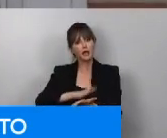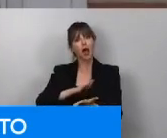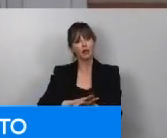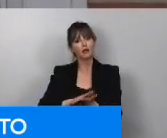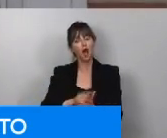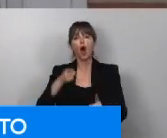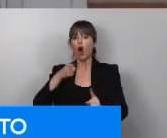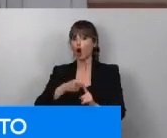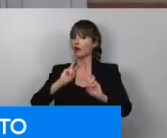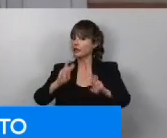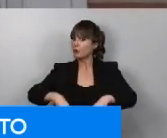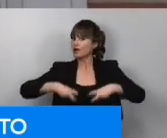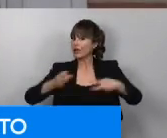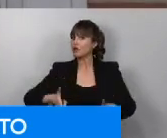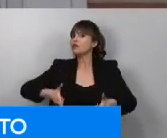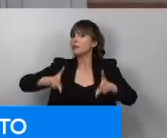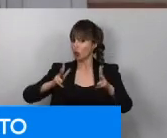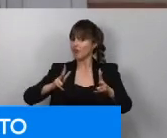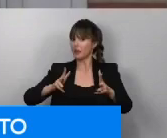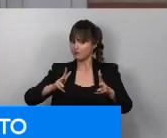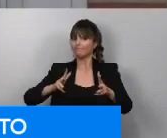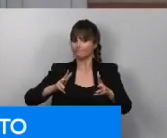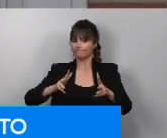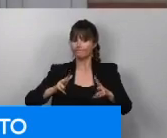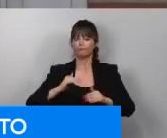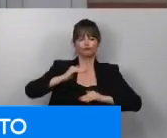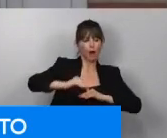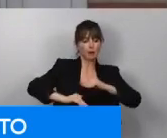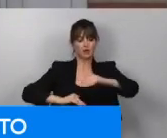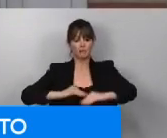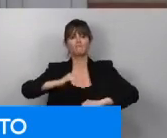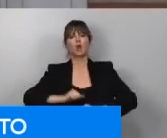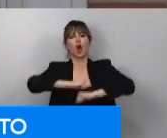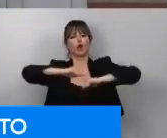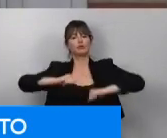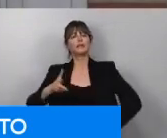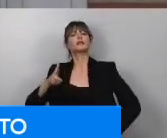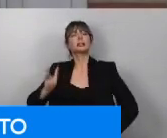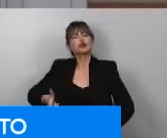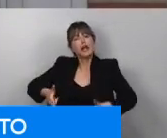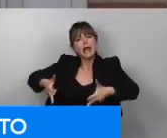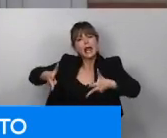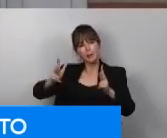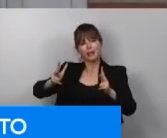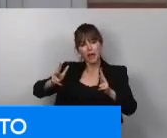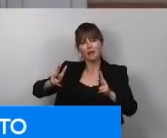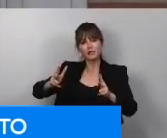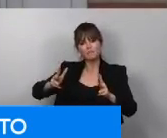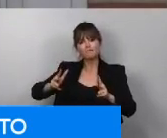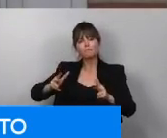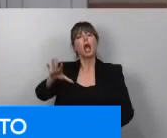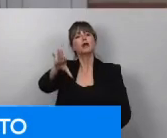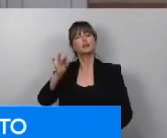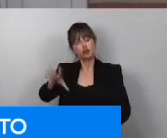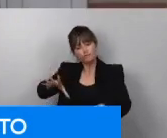regeneración pendiente de nuestra democracia y por el avance y la consolidación de derechos y de libertades asumo la